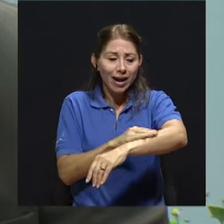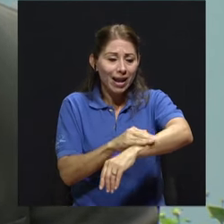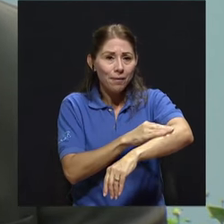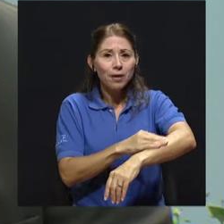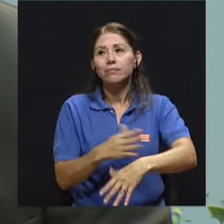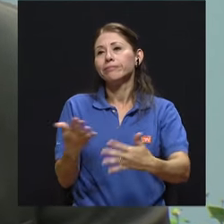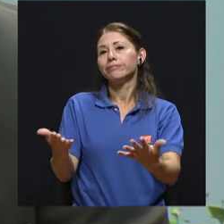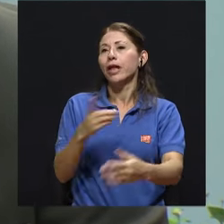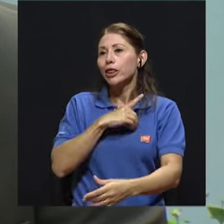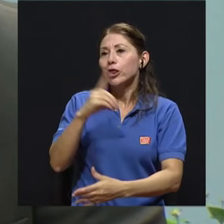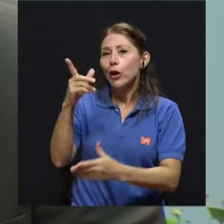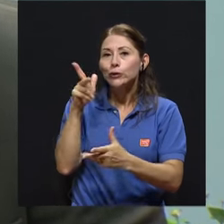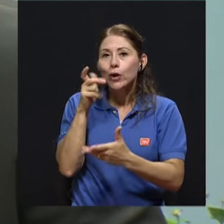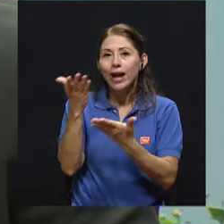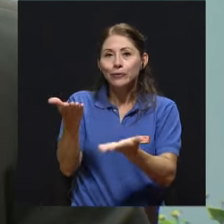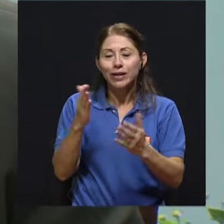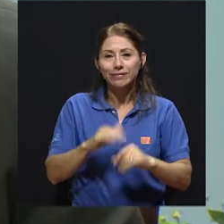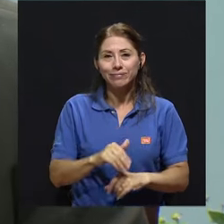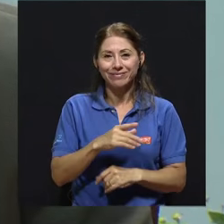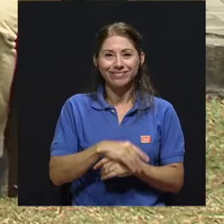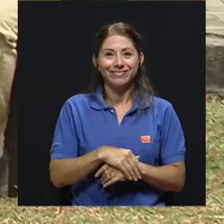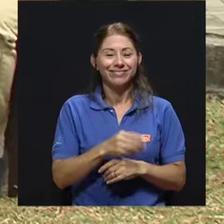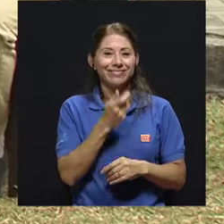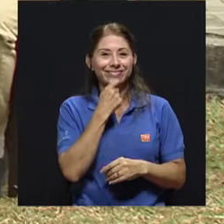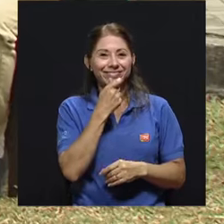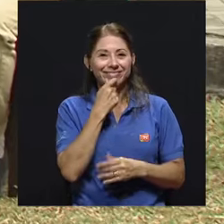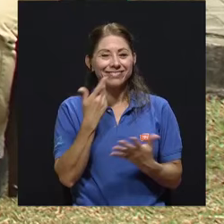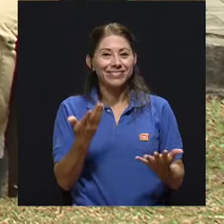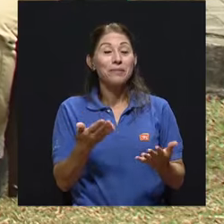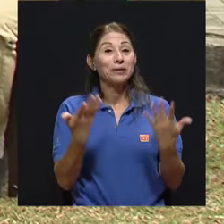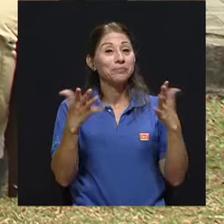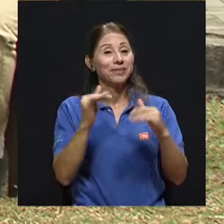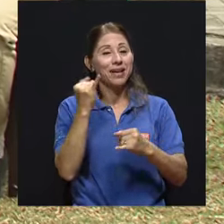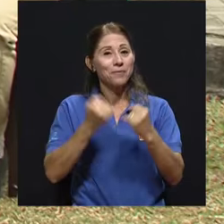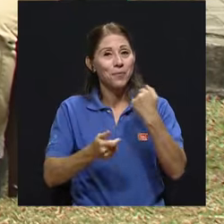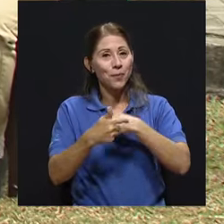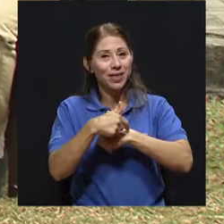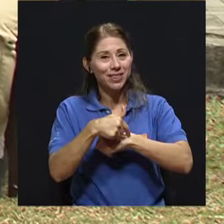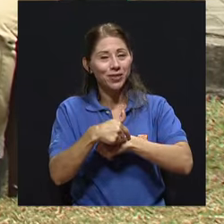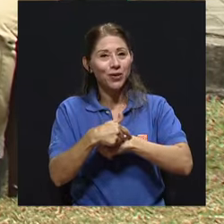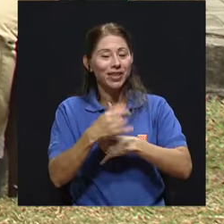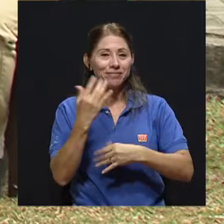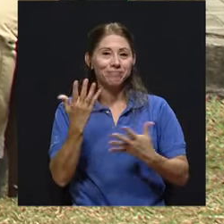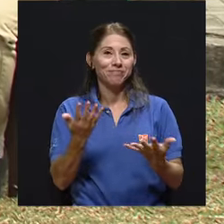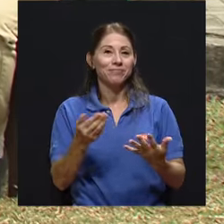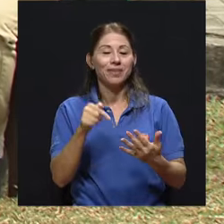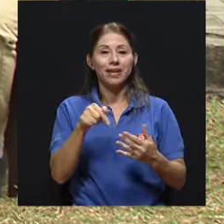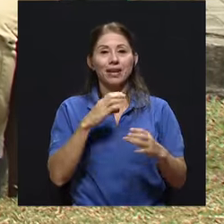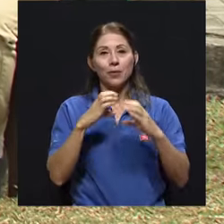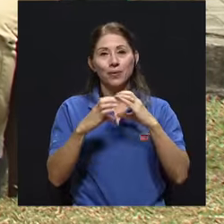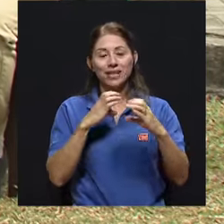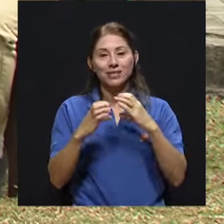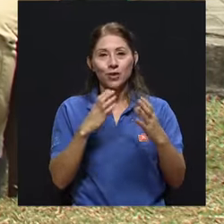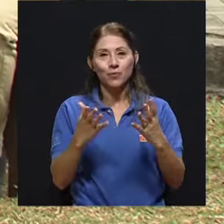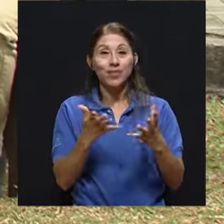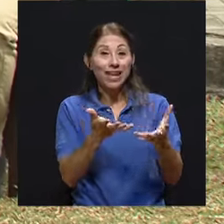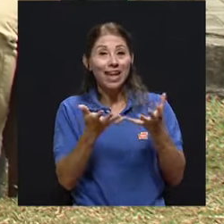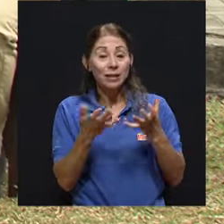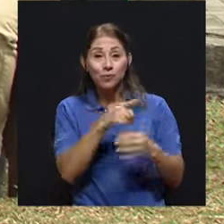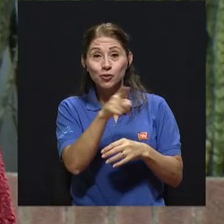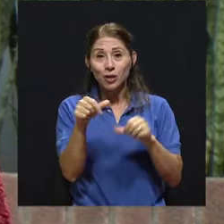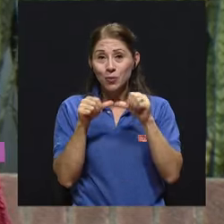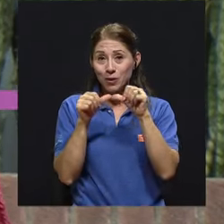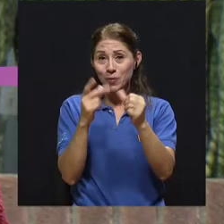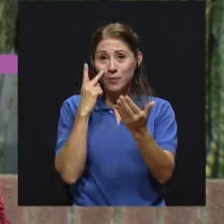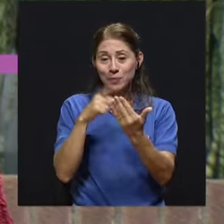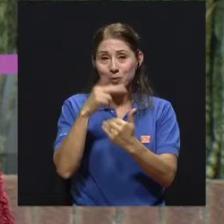oiga. De esas patologías, ¿verdad? Sí, ha llegado el momento entonces de culminar esta conversación y queremos que usted nos siga